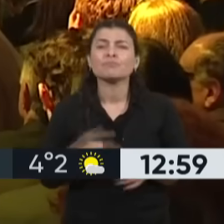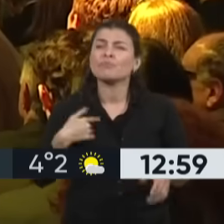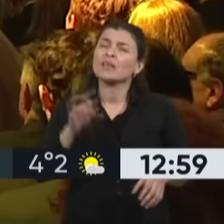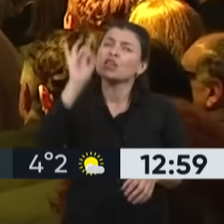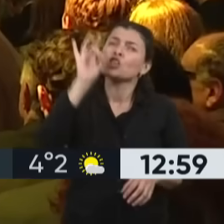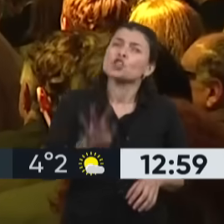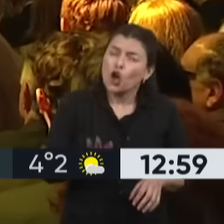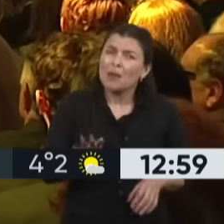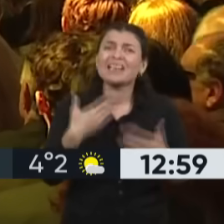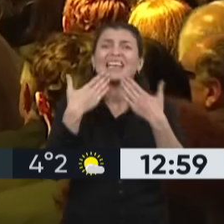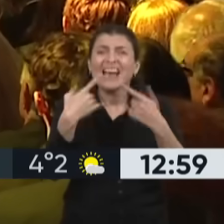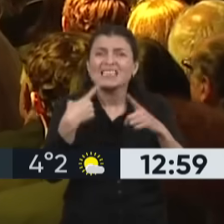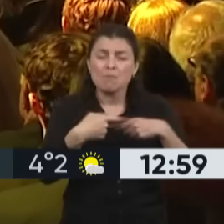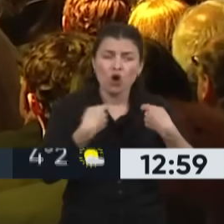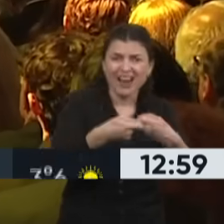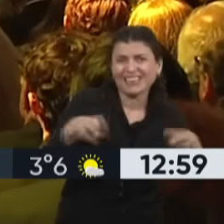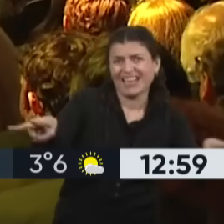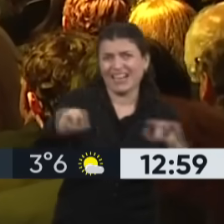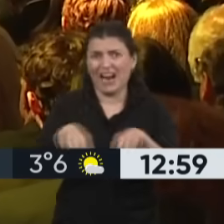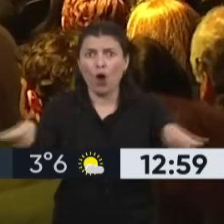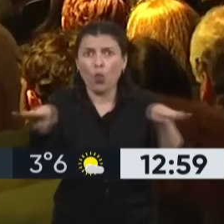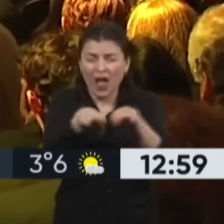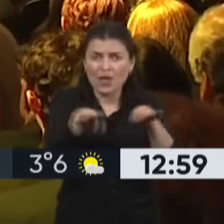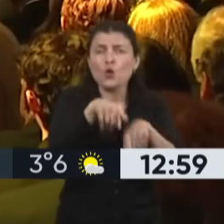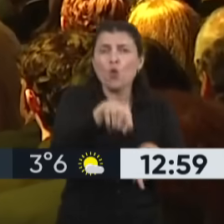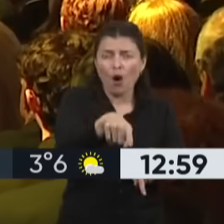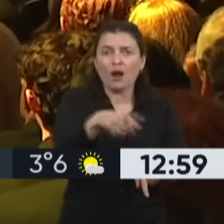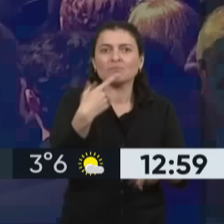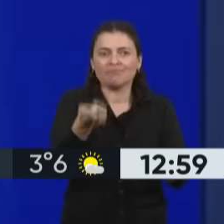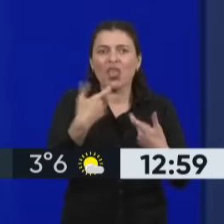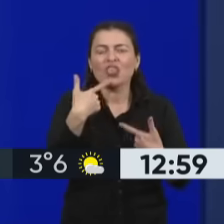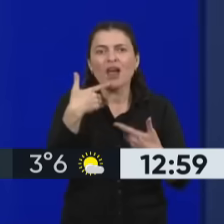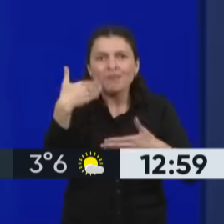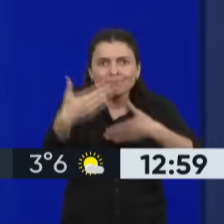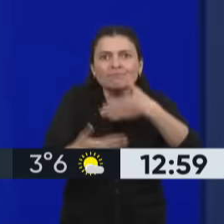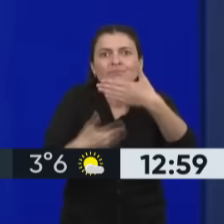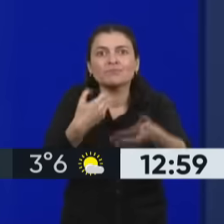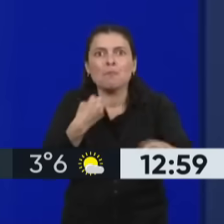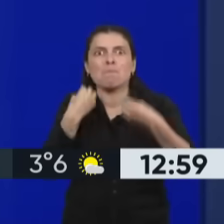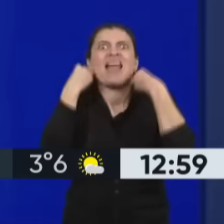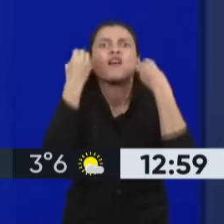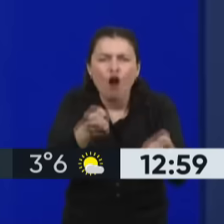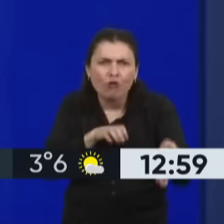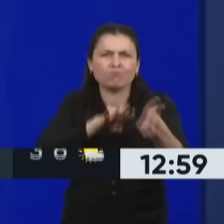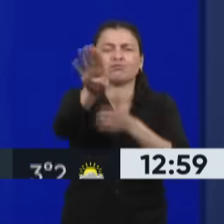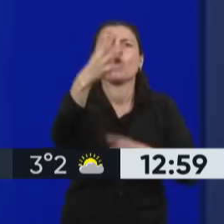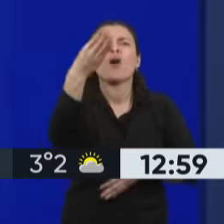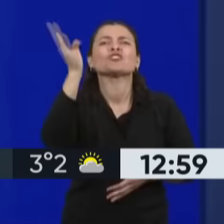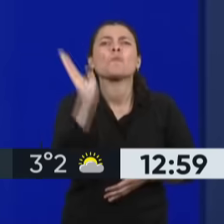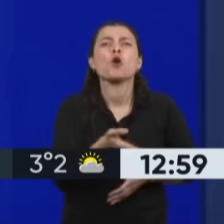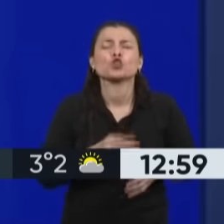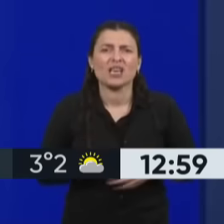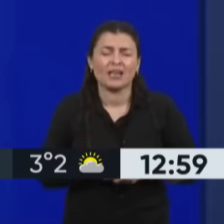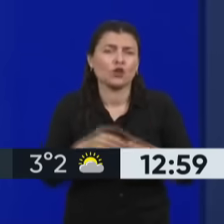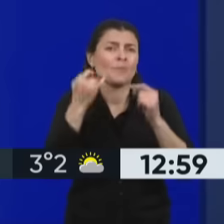Solamente el equilibrio fiscal va a asegurar un crecimiento del 4%, pero si además sumamos